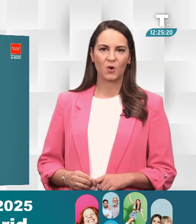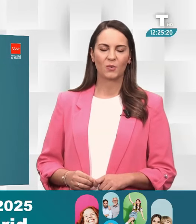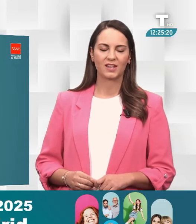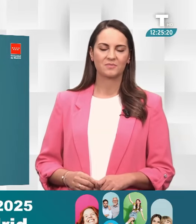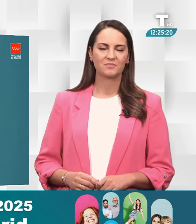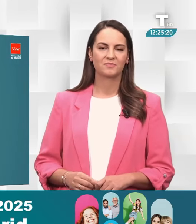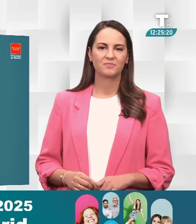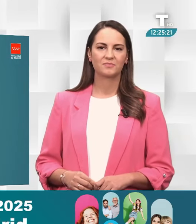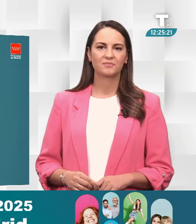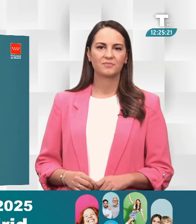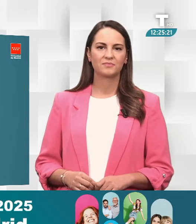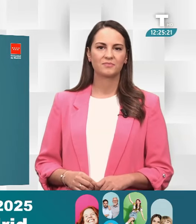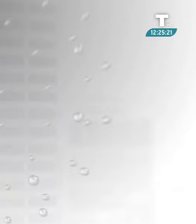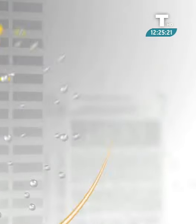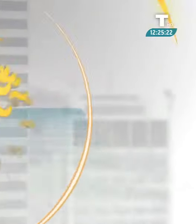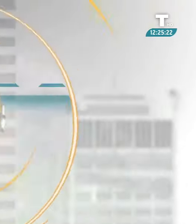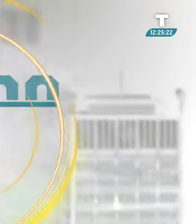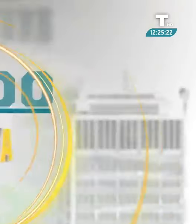c.madrid/empleojoven.